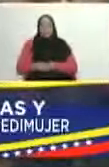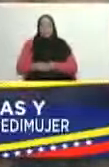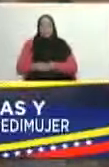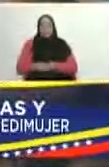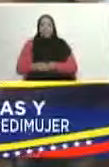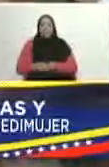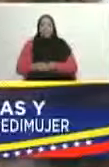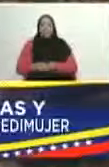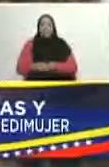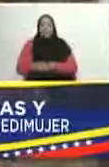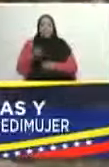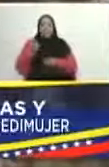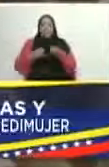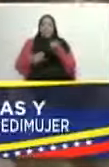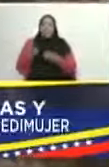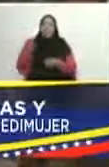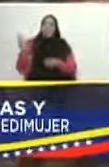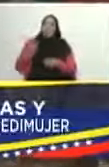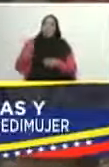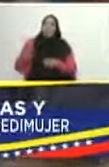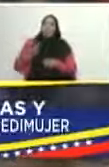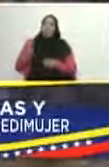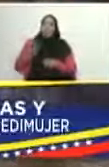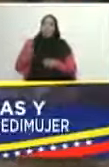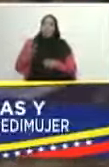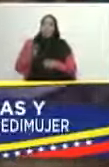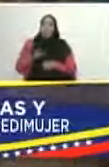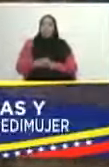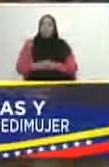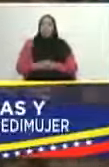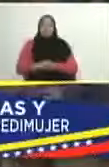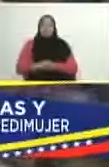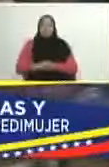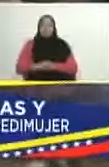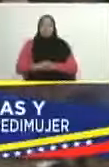¡Que vivan las madres de Venezuela!